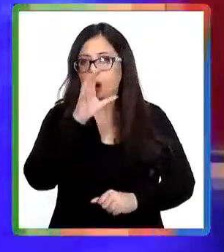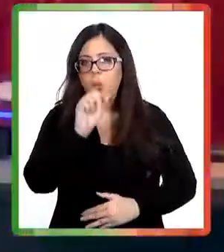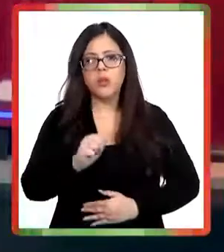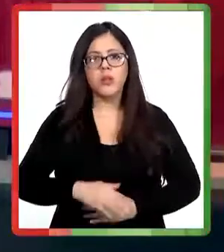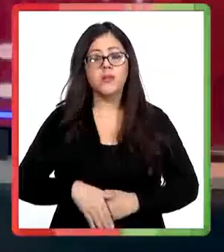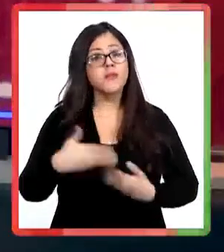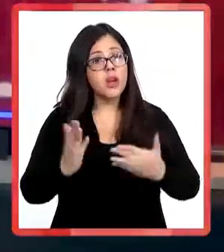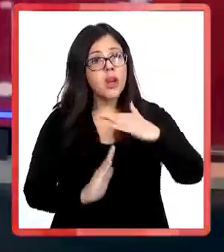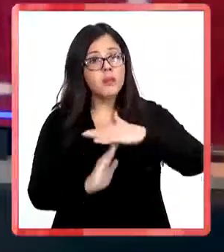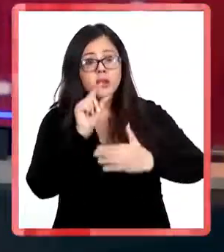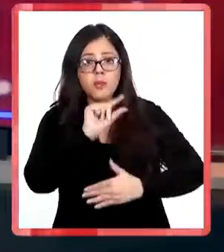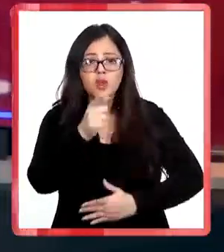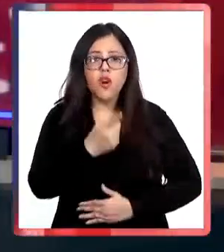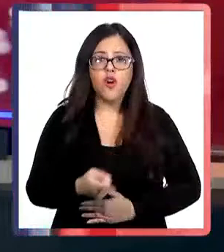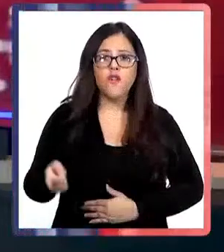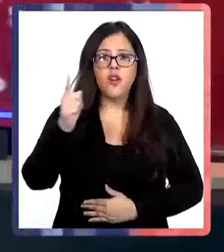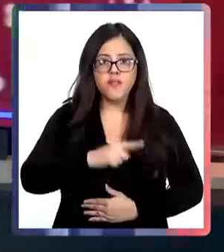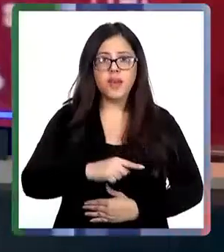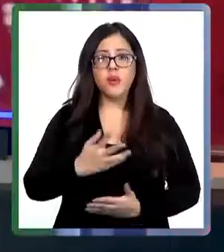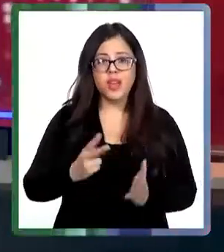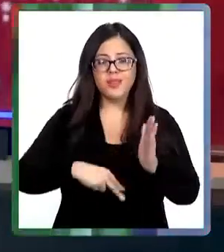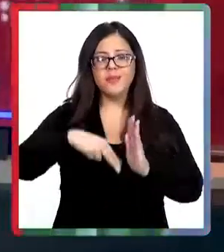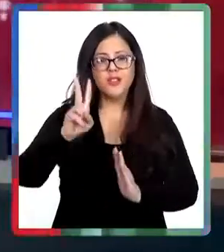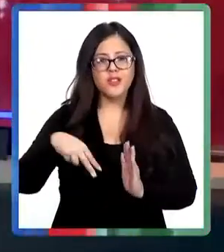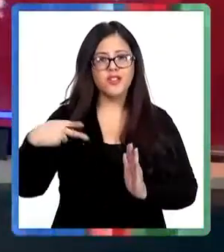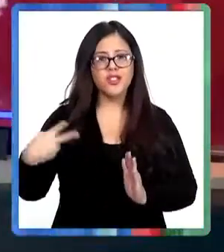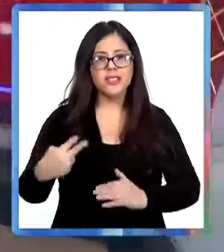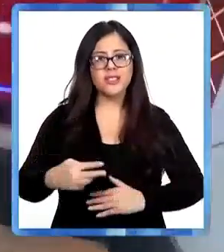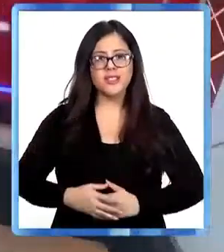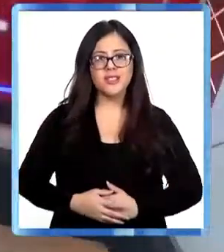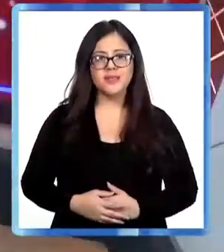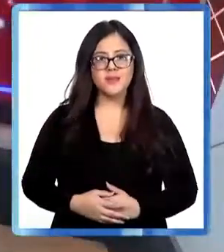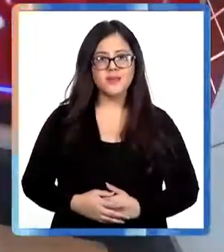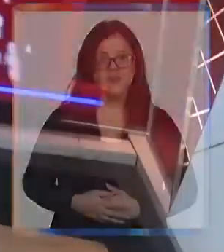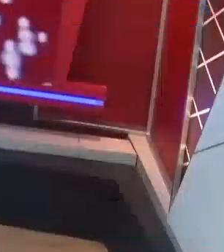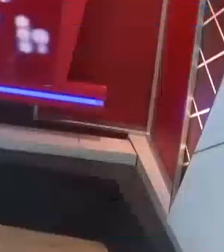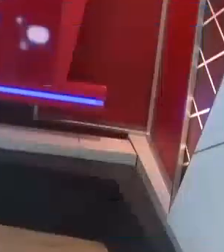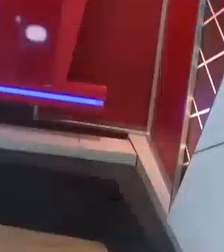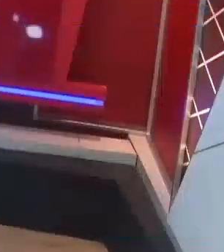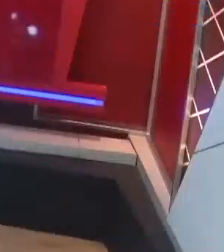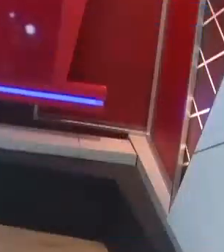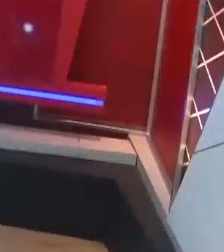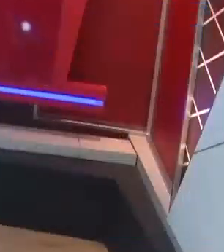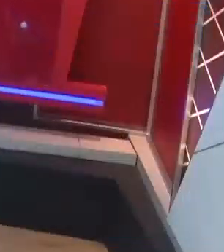intolerable. Nos vamos a la pausa y regresamos de inmediato con más Portavoz Noticias. No se vayan.